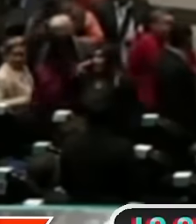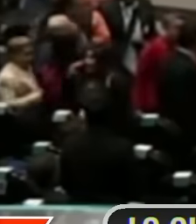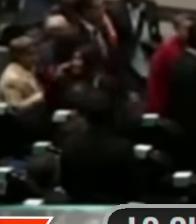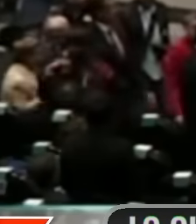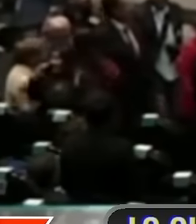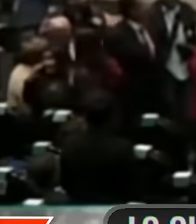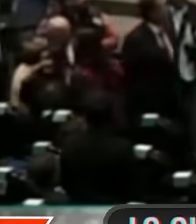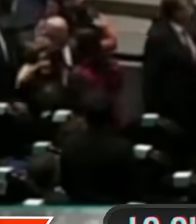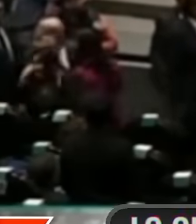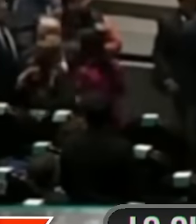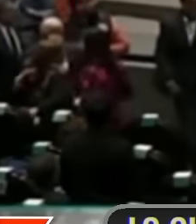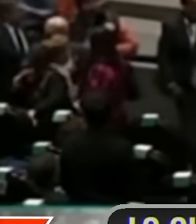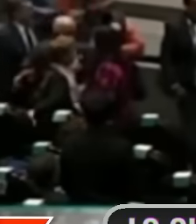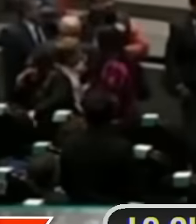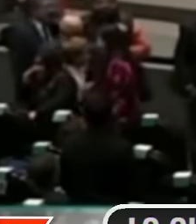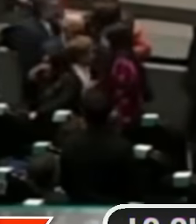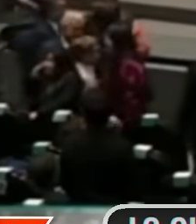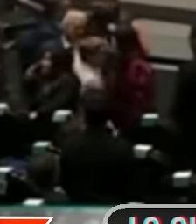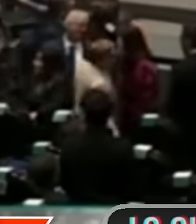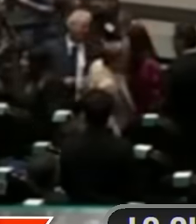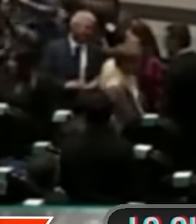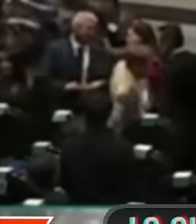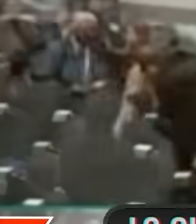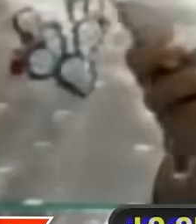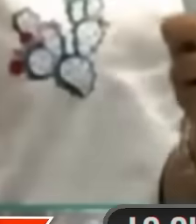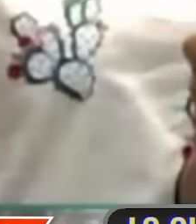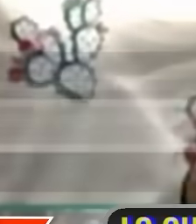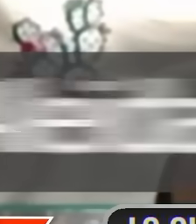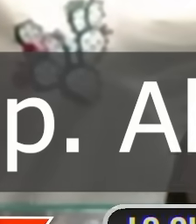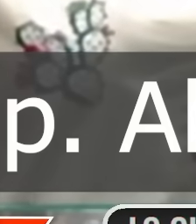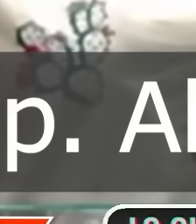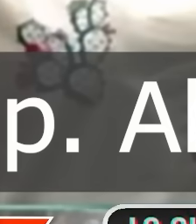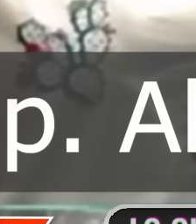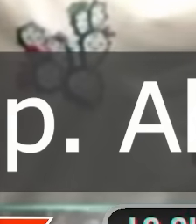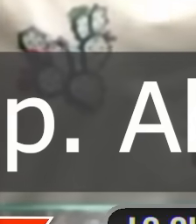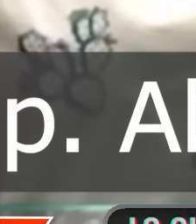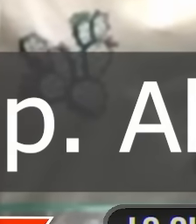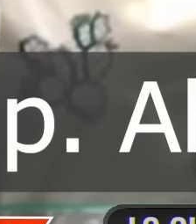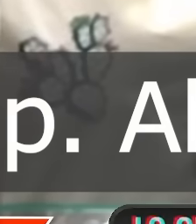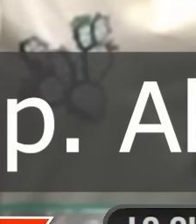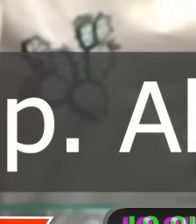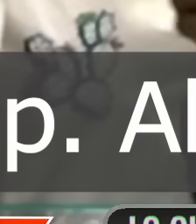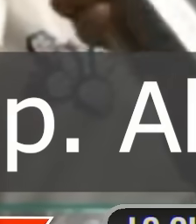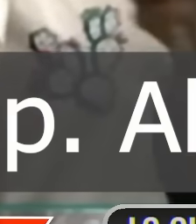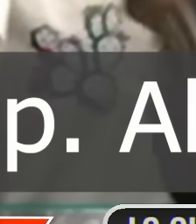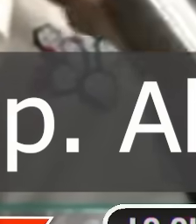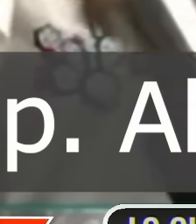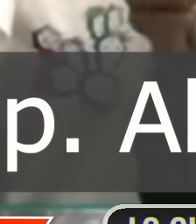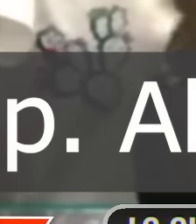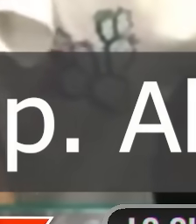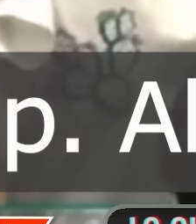Nada, corrupción que dejaron permeada en la tribuna. Ojalá esto nos